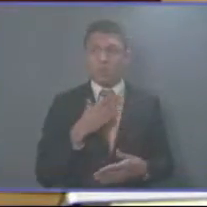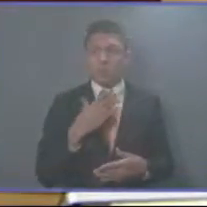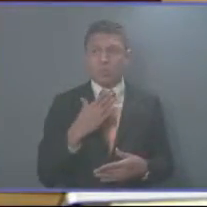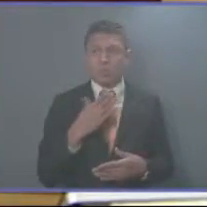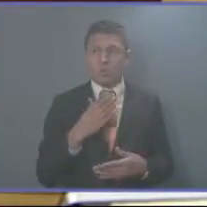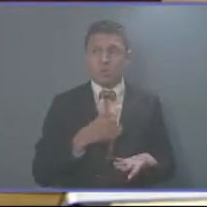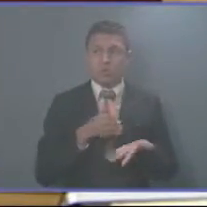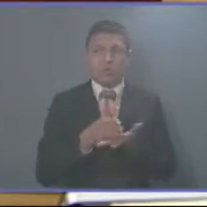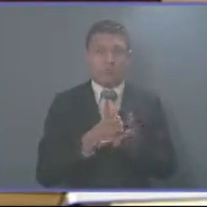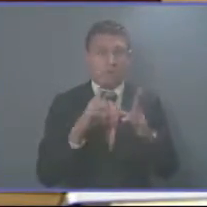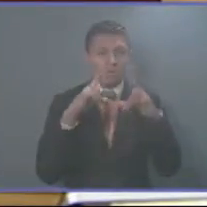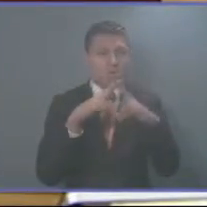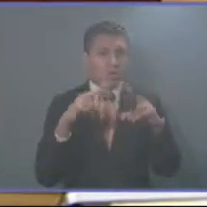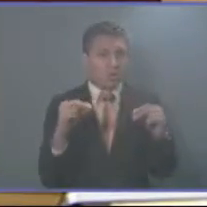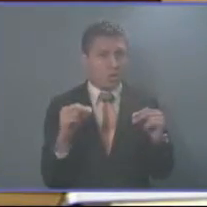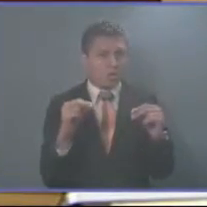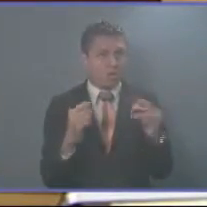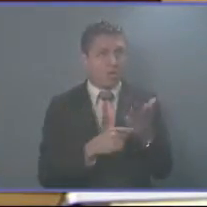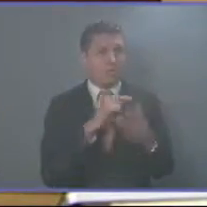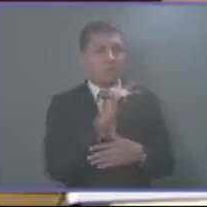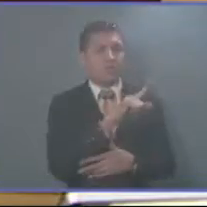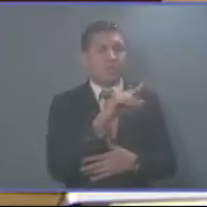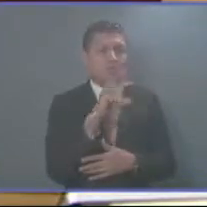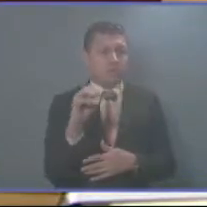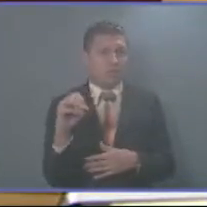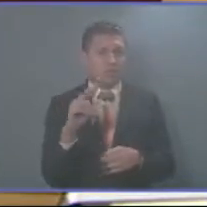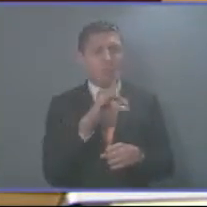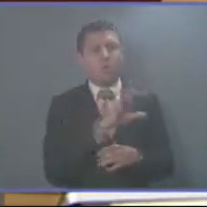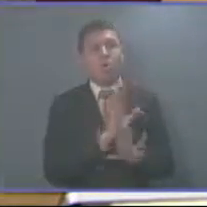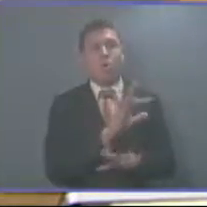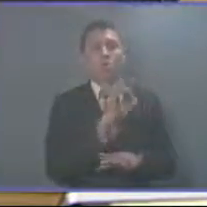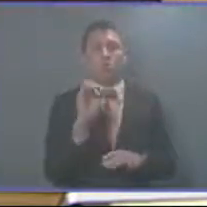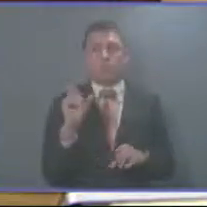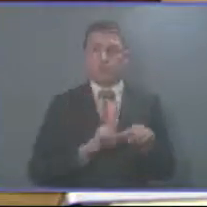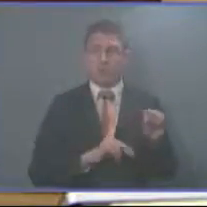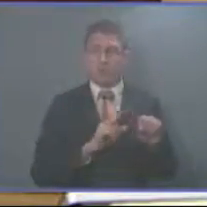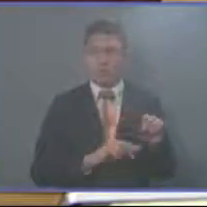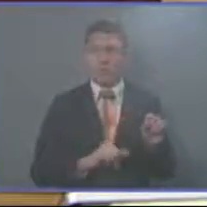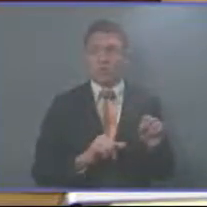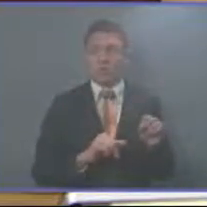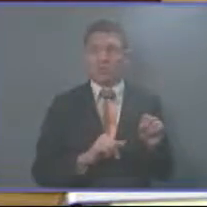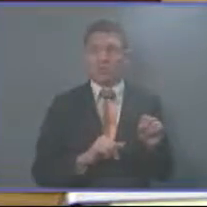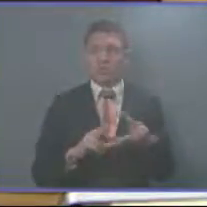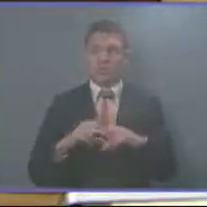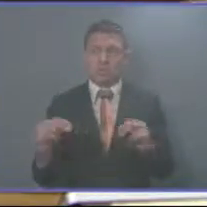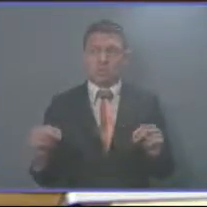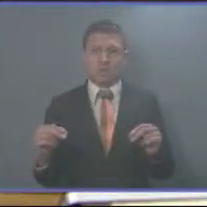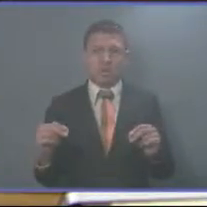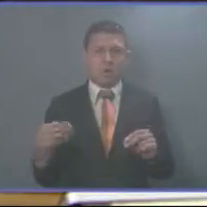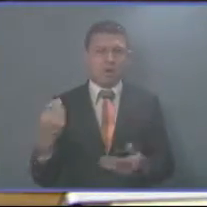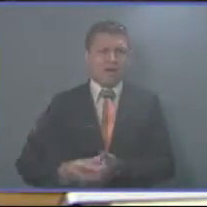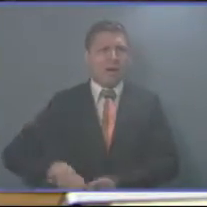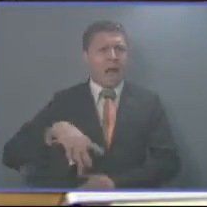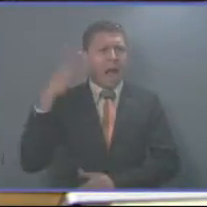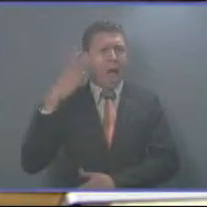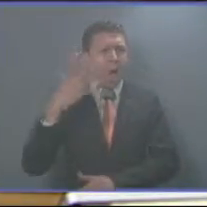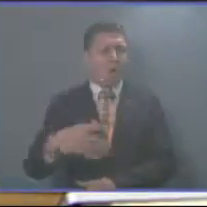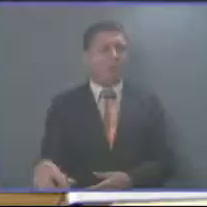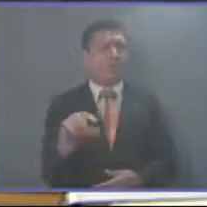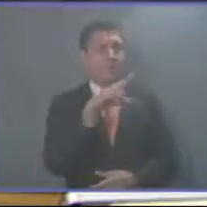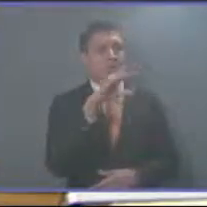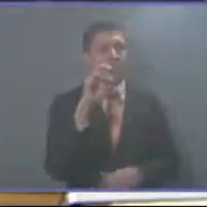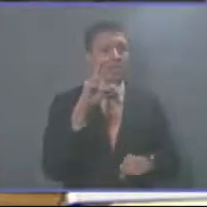nomasito a Nicaragua hasta $600, $800 y $300 ahí a California.